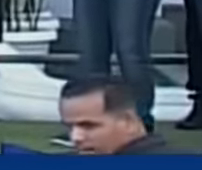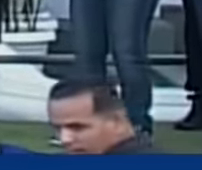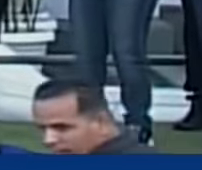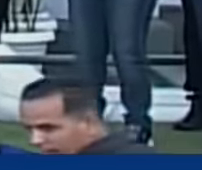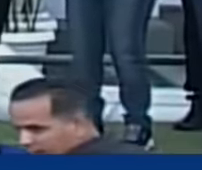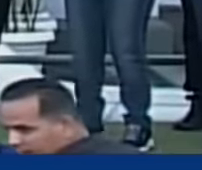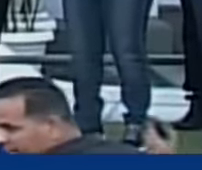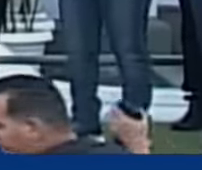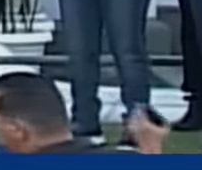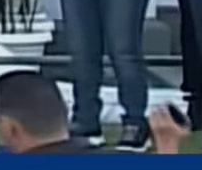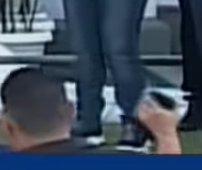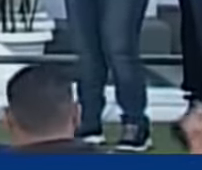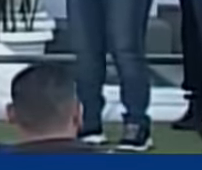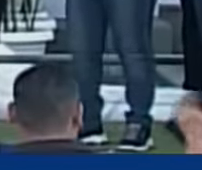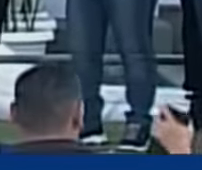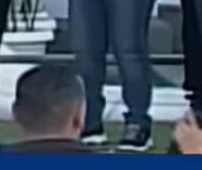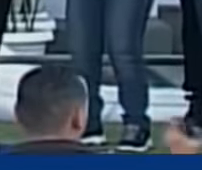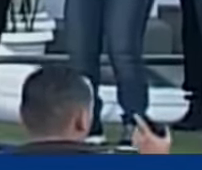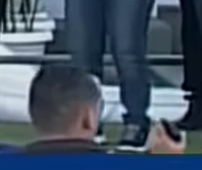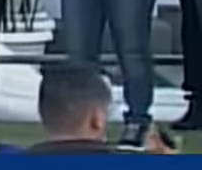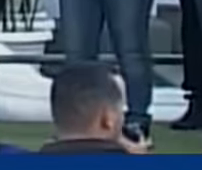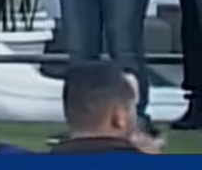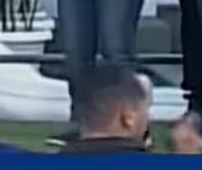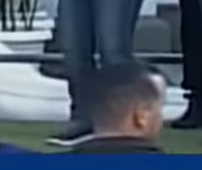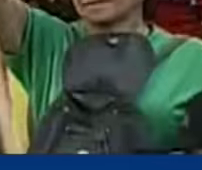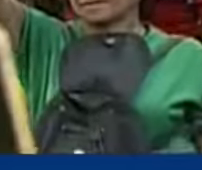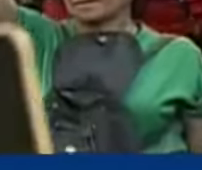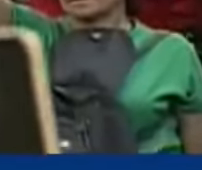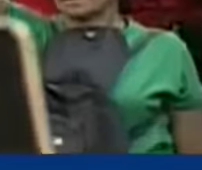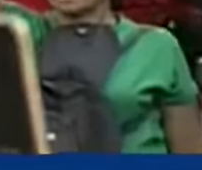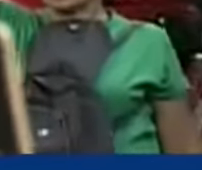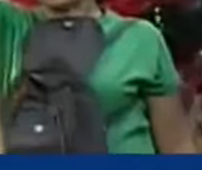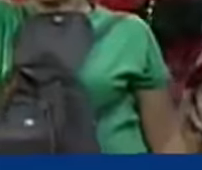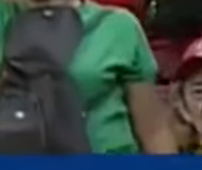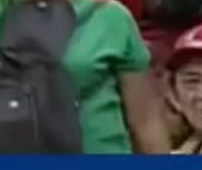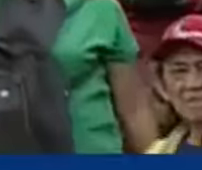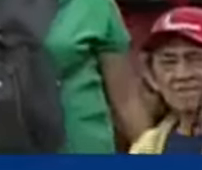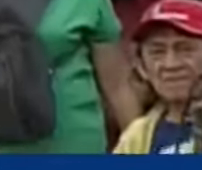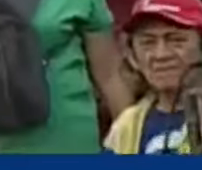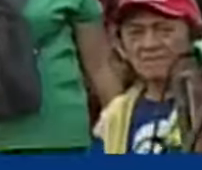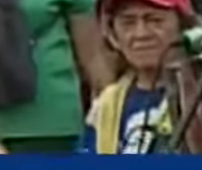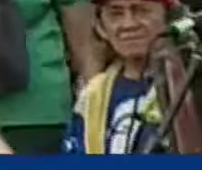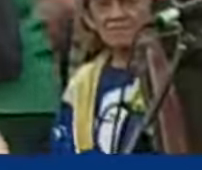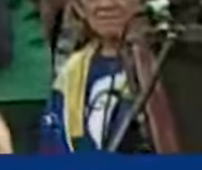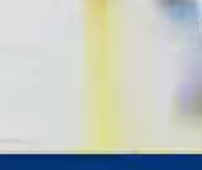vivimos bajo la matica. Verano con ella y ella verdecita.